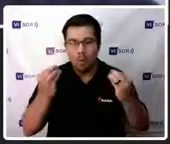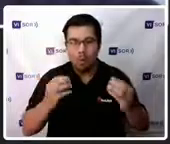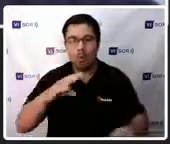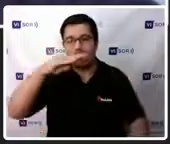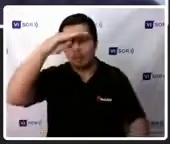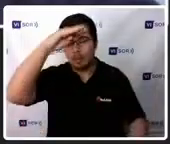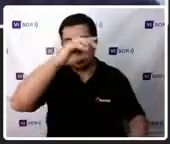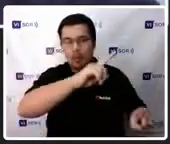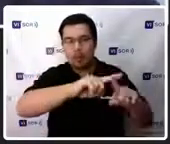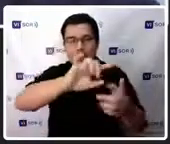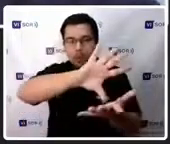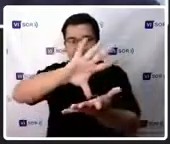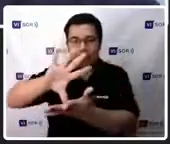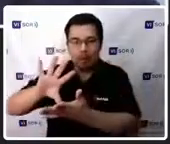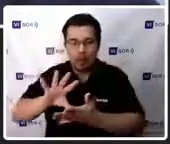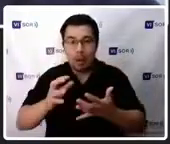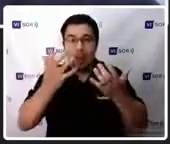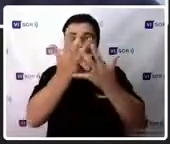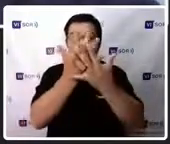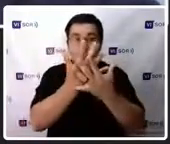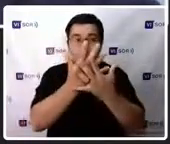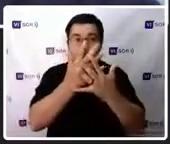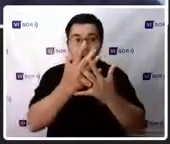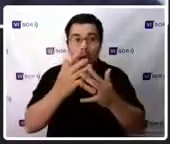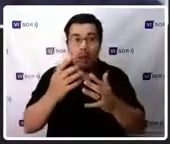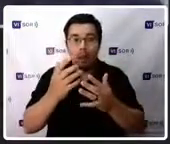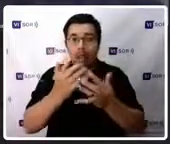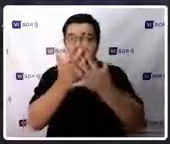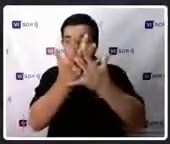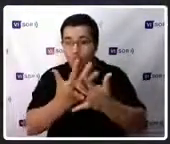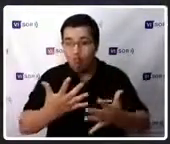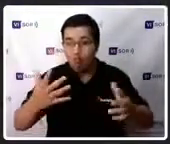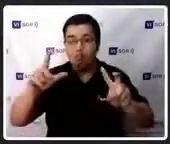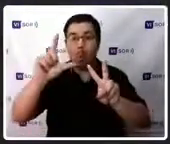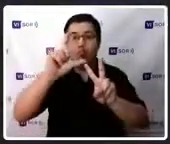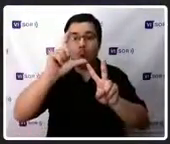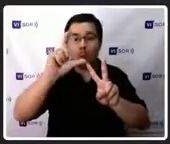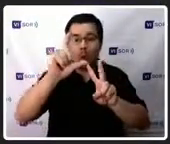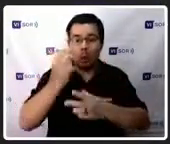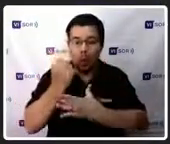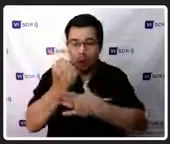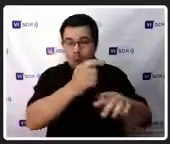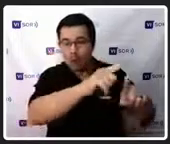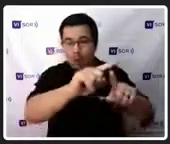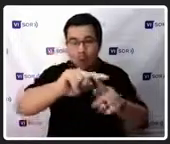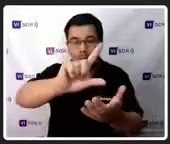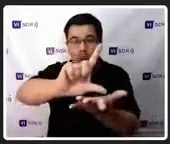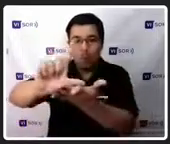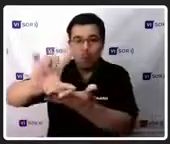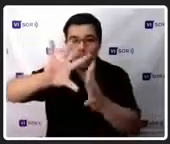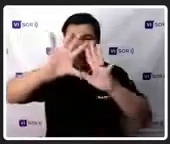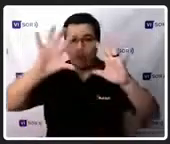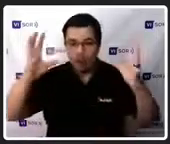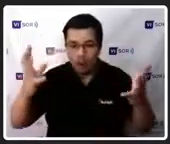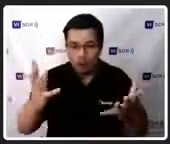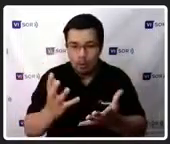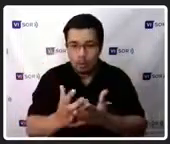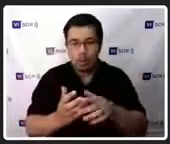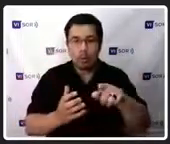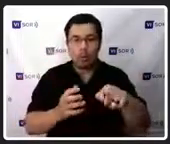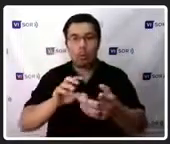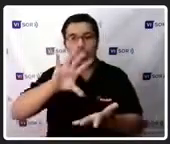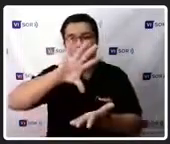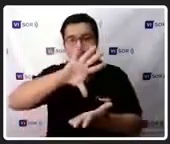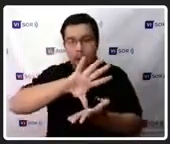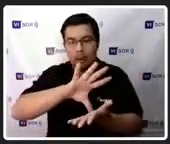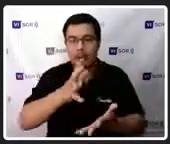este currículum, un currículum que les va a servir en cualquier parte del mundo, su empleabilidad no solamente en su país, a un país, y eso también es muy bonito, que